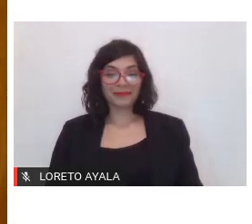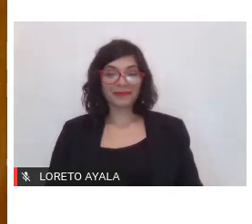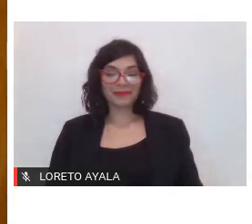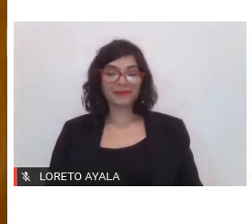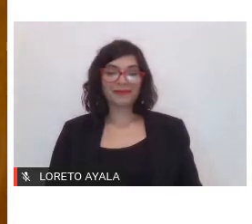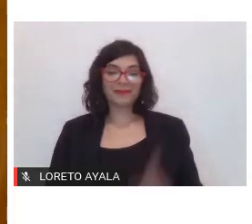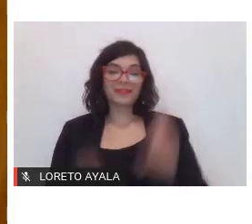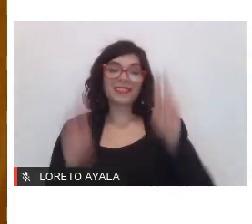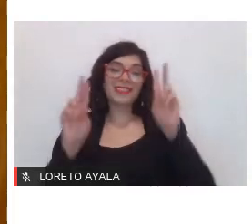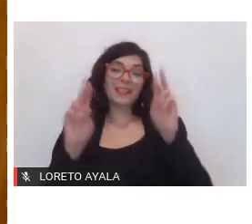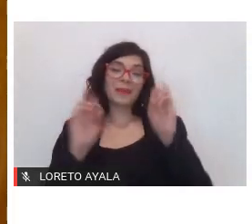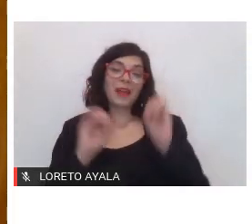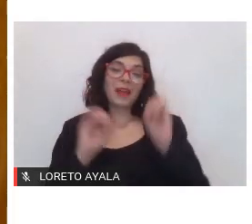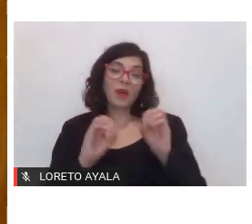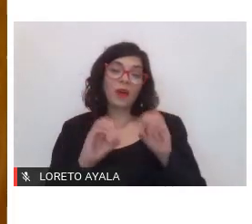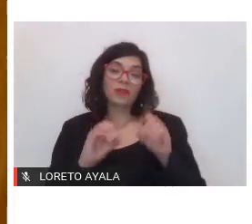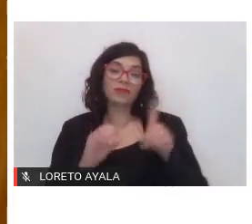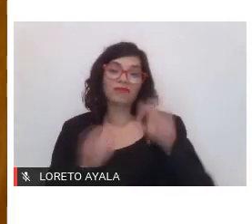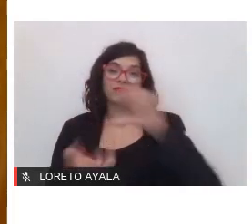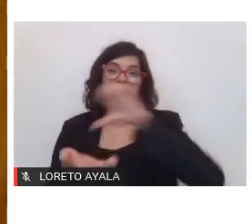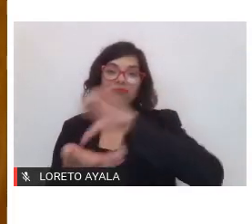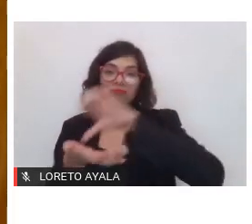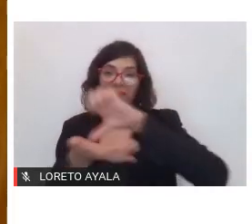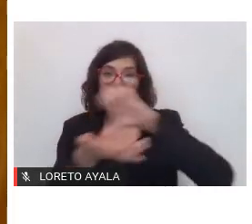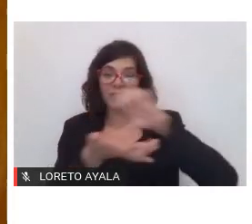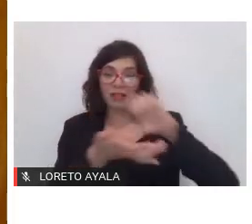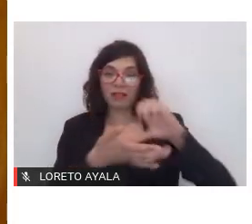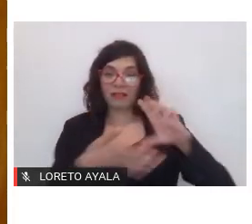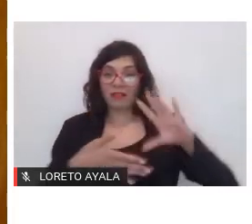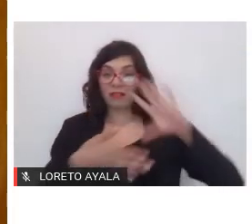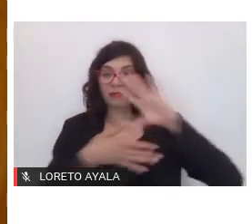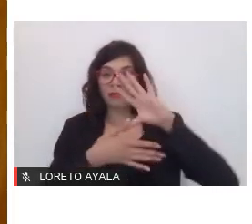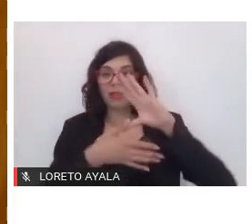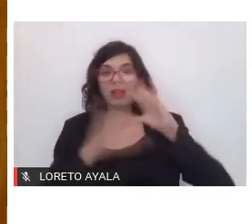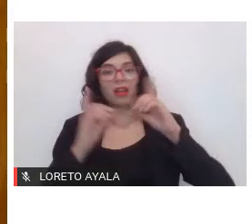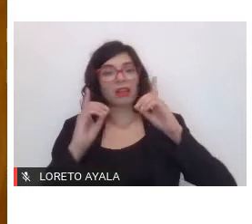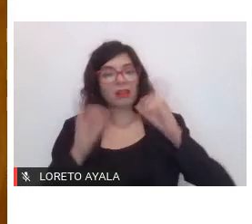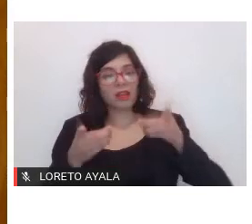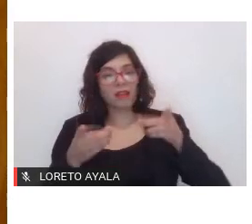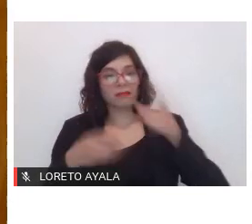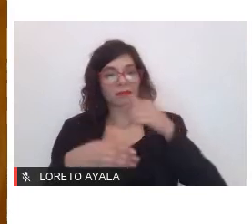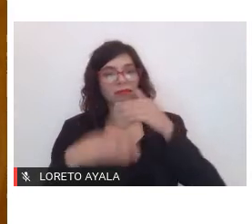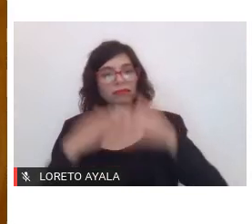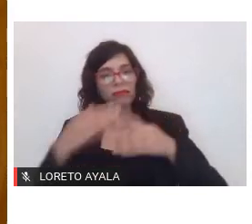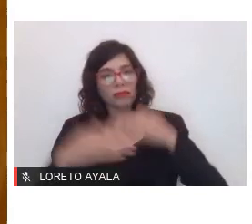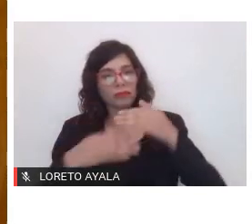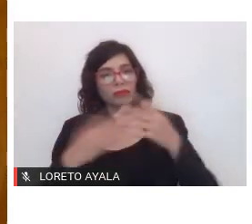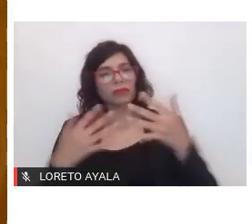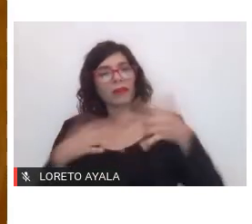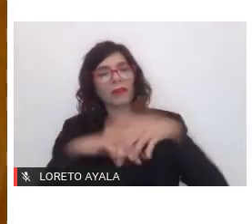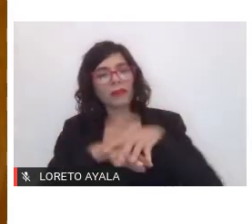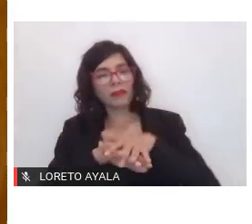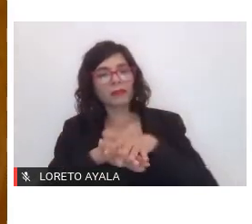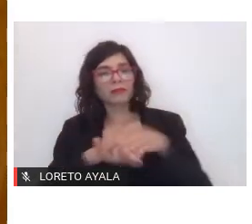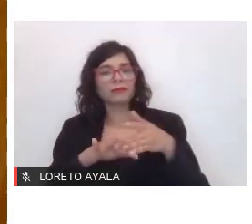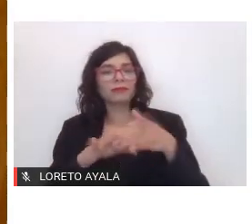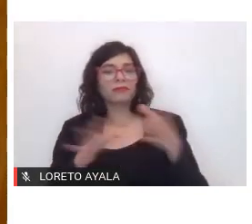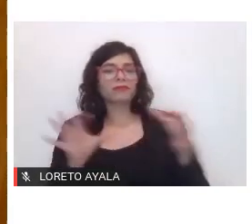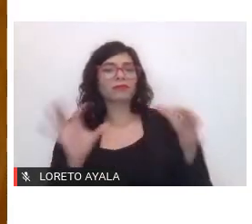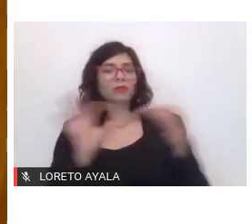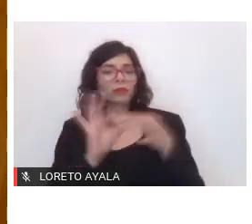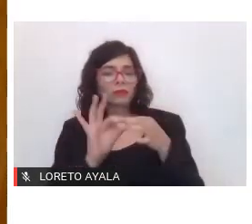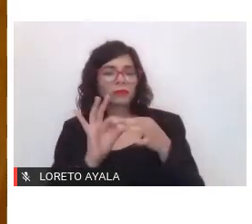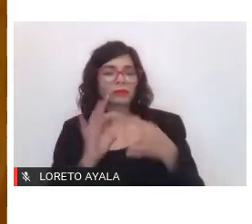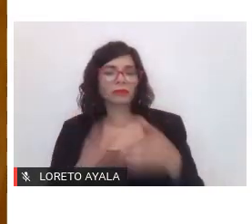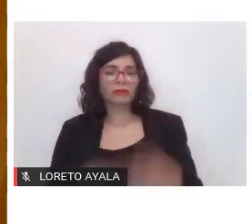educativos, los países latinoamericanos tenemos que tener hoy día más que nunca un proceso de formación integral, porque ya fronteras